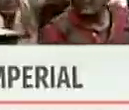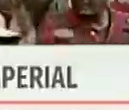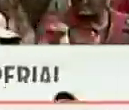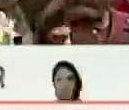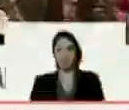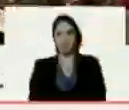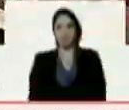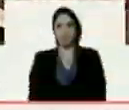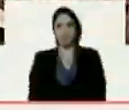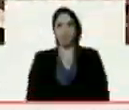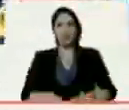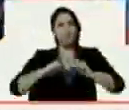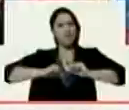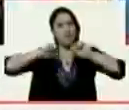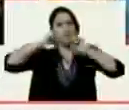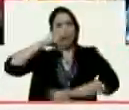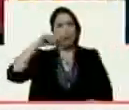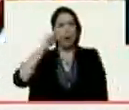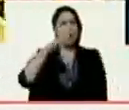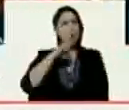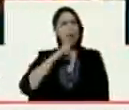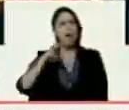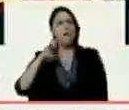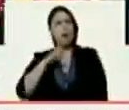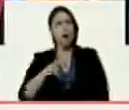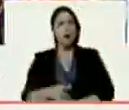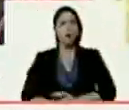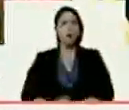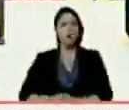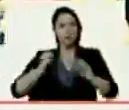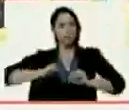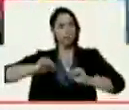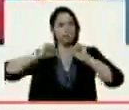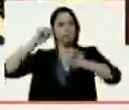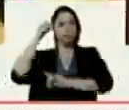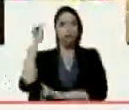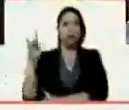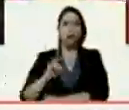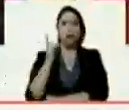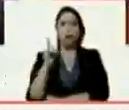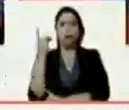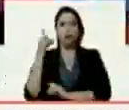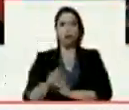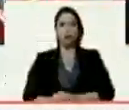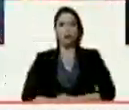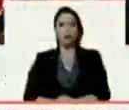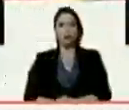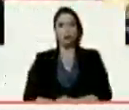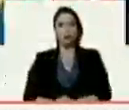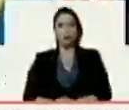Maduro! ¡Que viva Evo! ¡Que viva Bolivia!